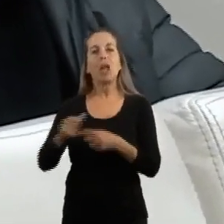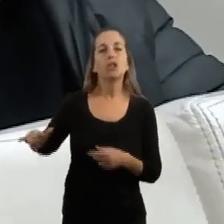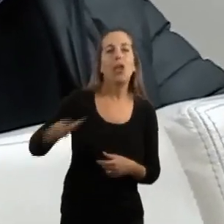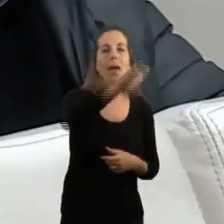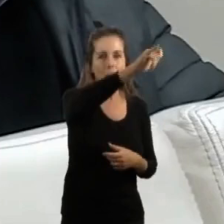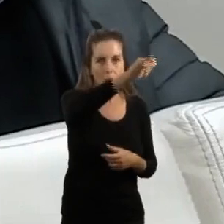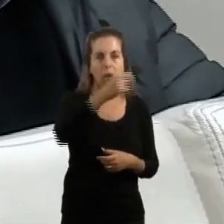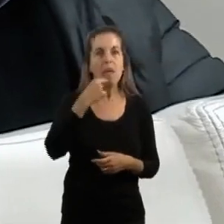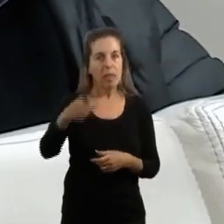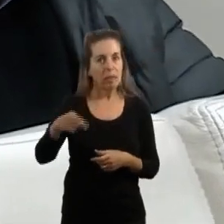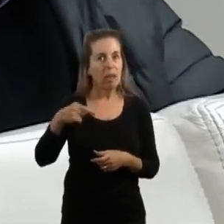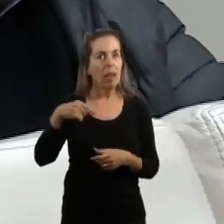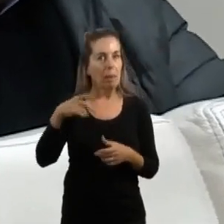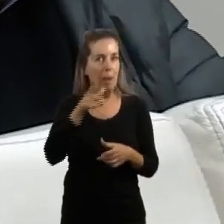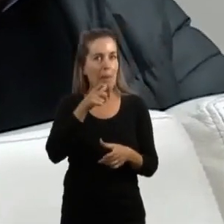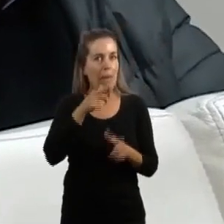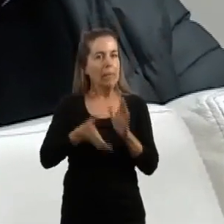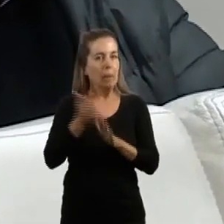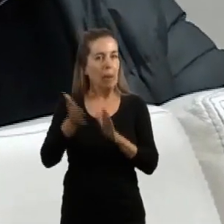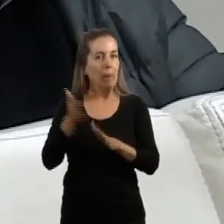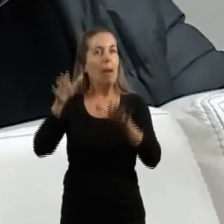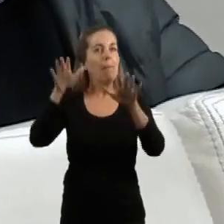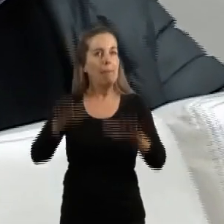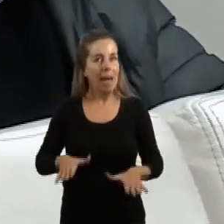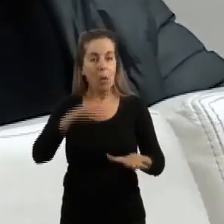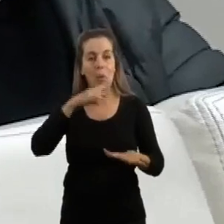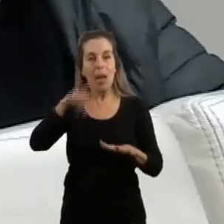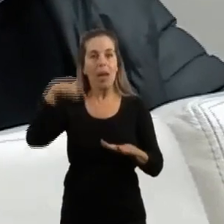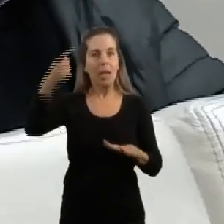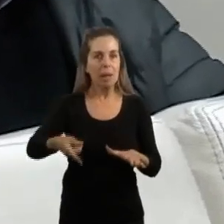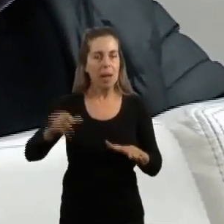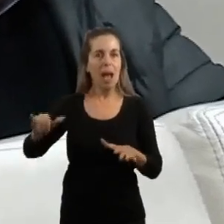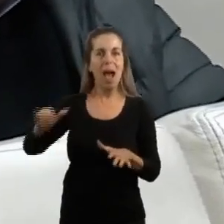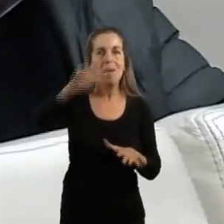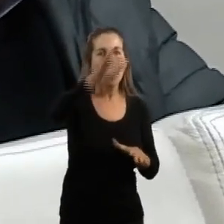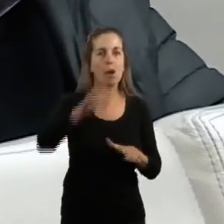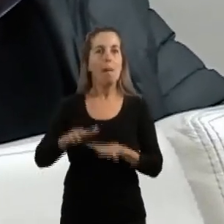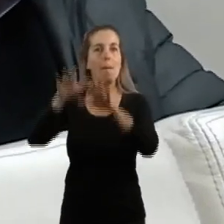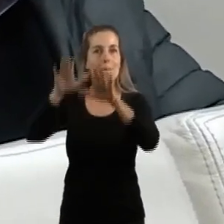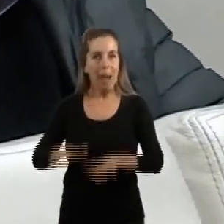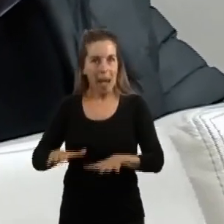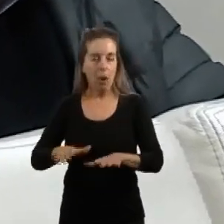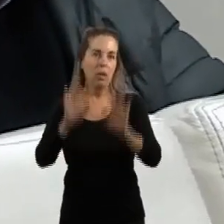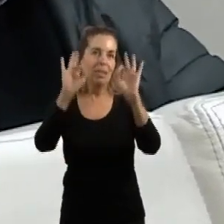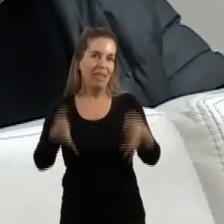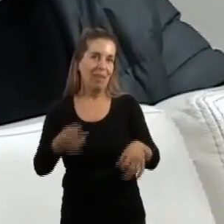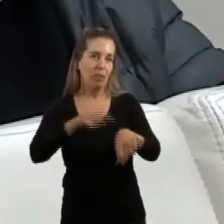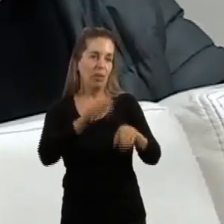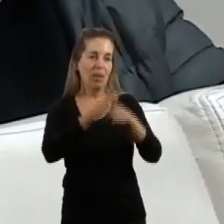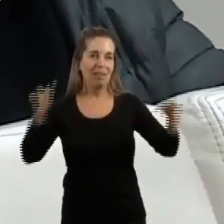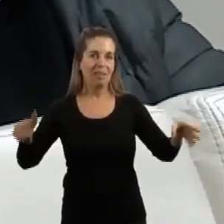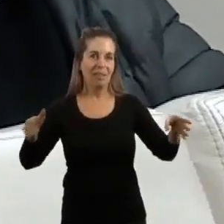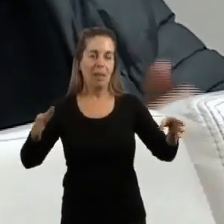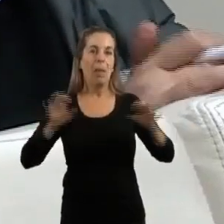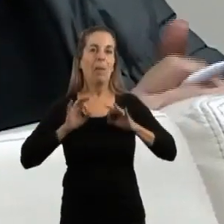medidas de acción directa, o sea, posible paro para el día viernes, dentro del periodo en el que ya estamos de vacaciones de invierno en